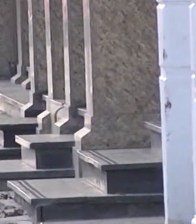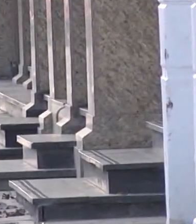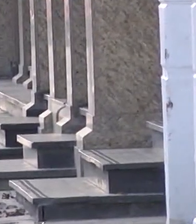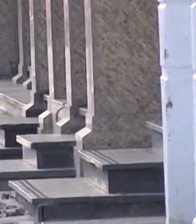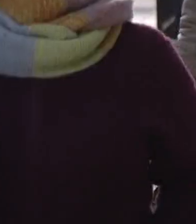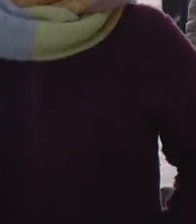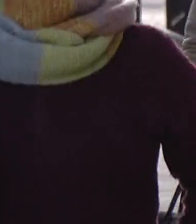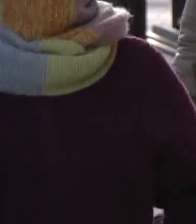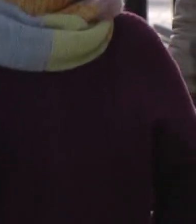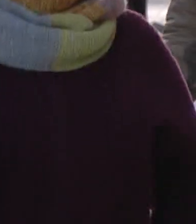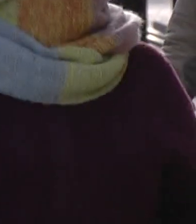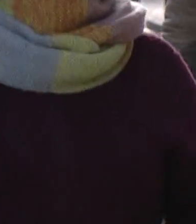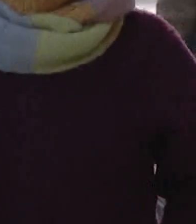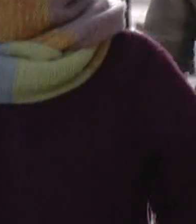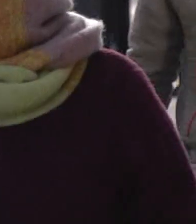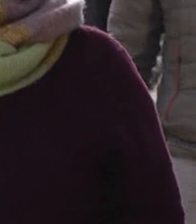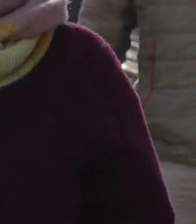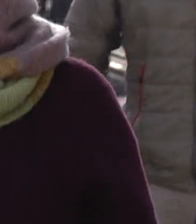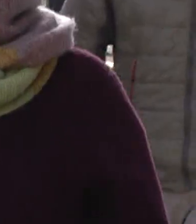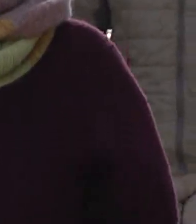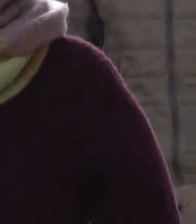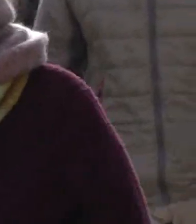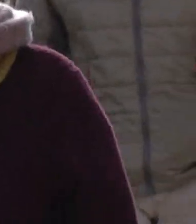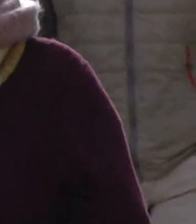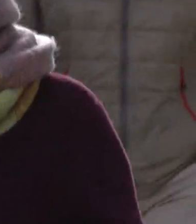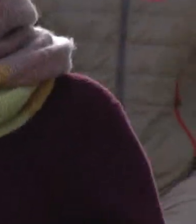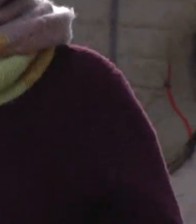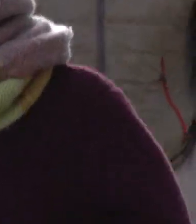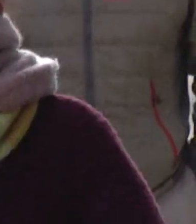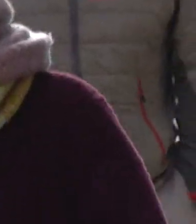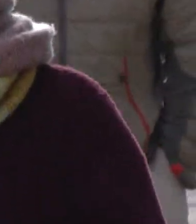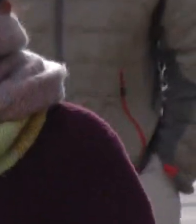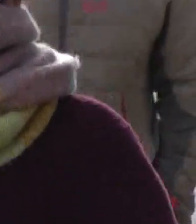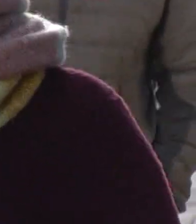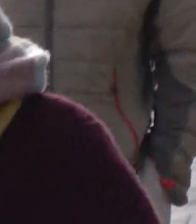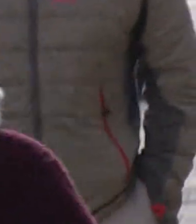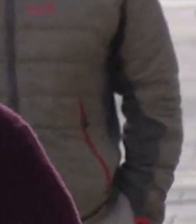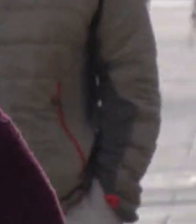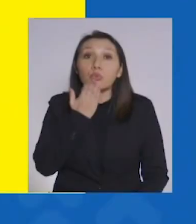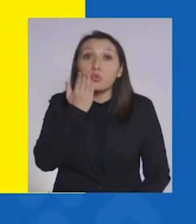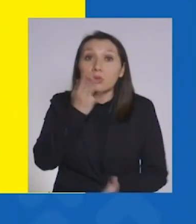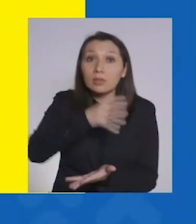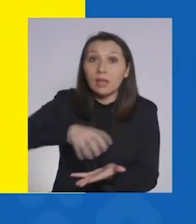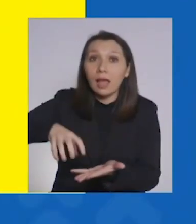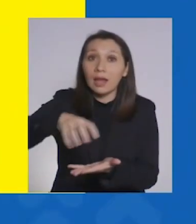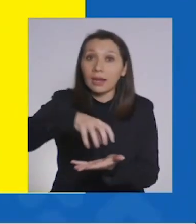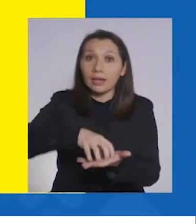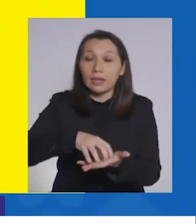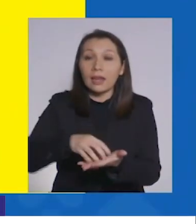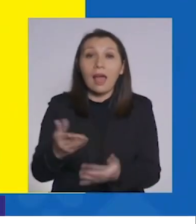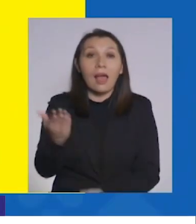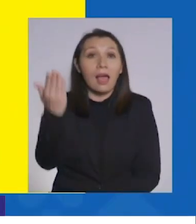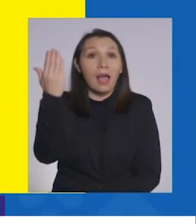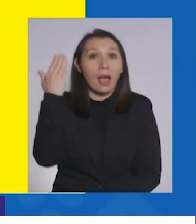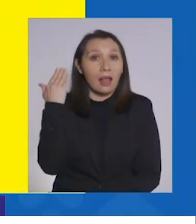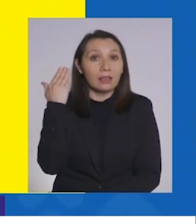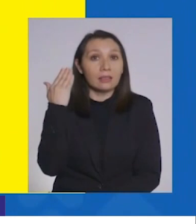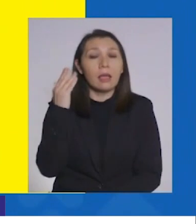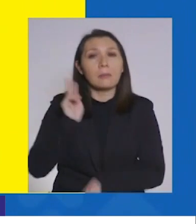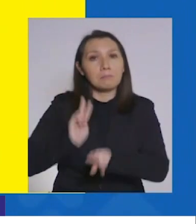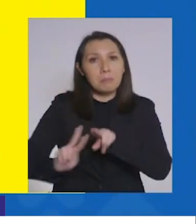que hizo este mediodía el propio ministro de salud puntarenas que estaba en